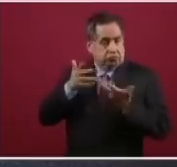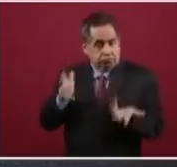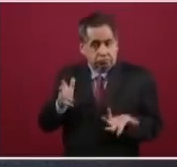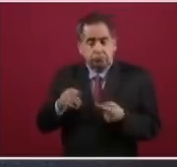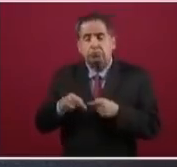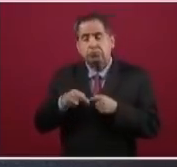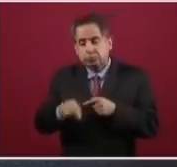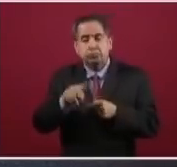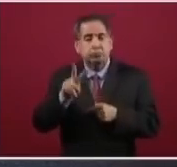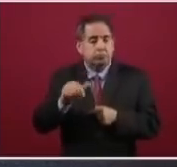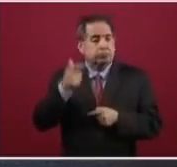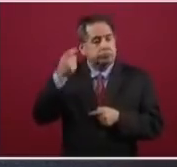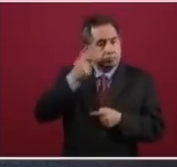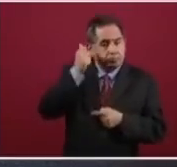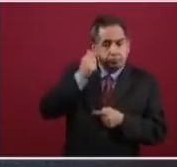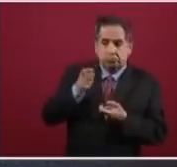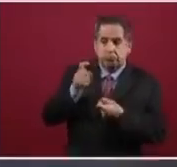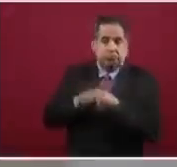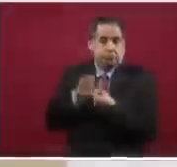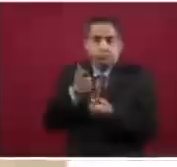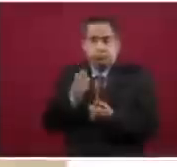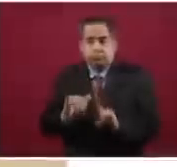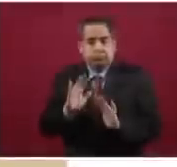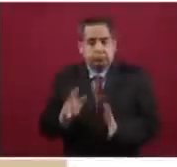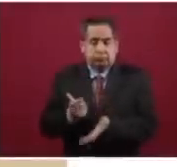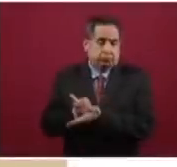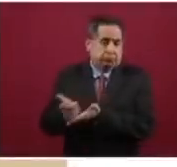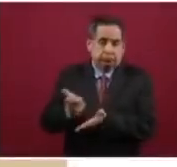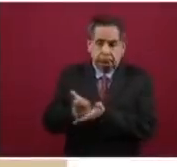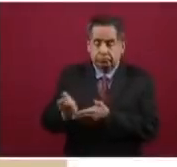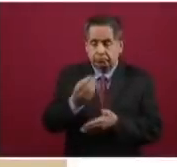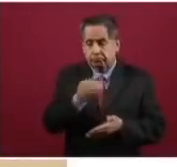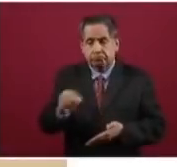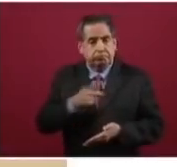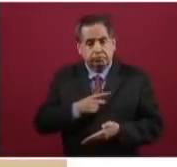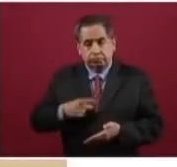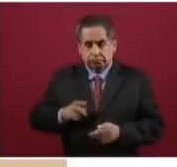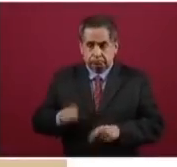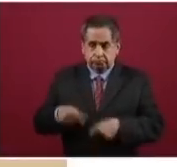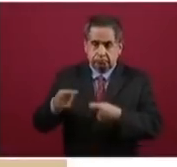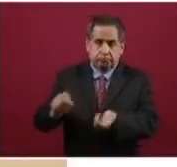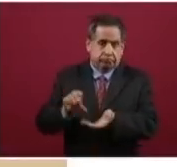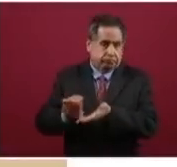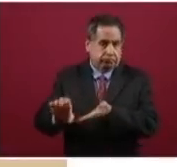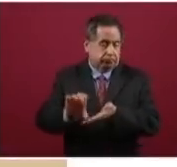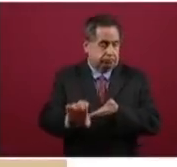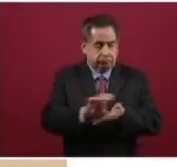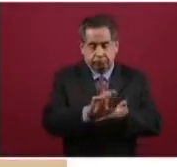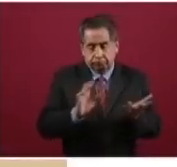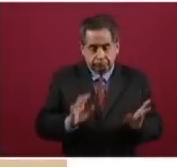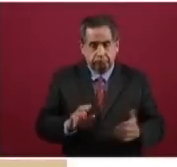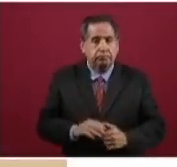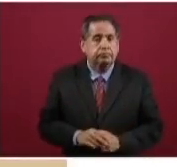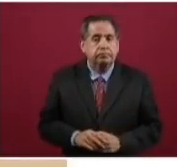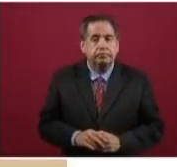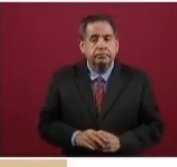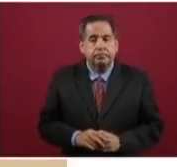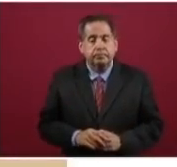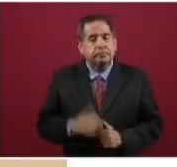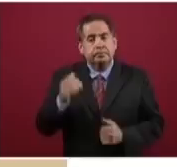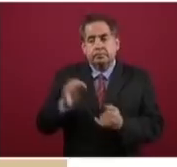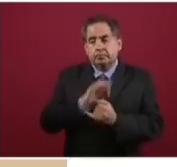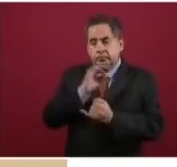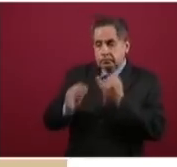se están jubilando sobre todo asociados al régimen y al régimen de jubilaciones anteriores y